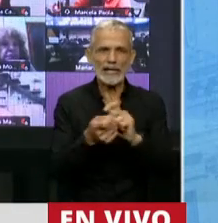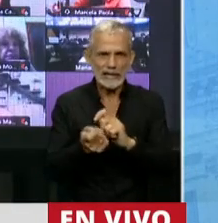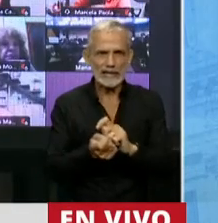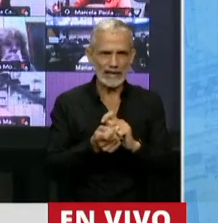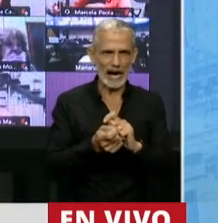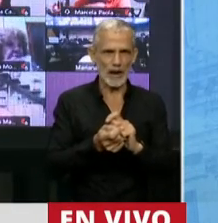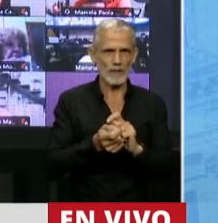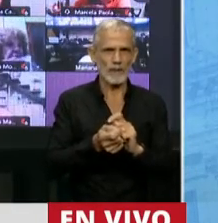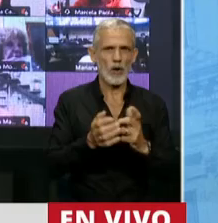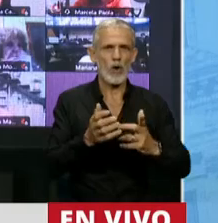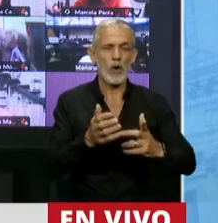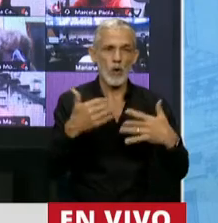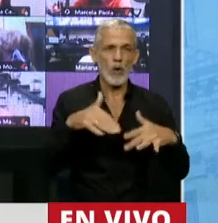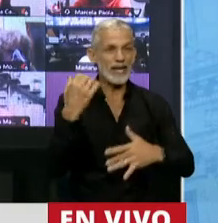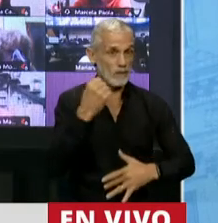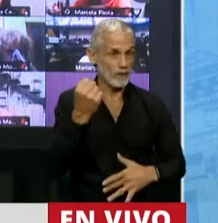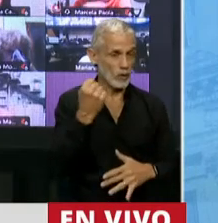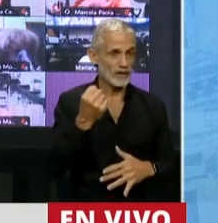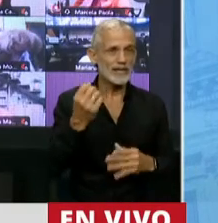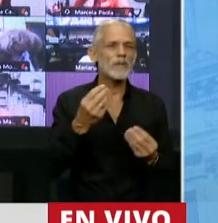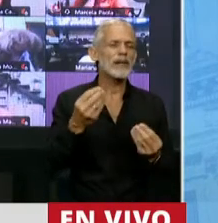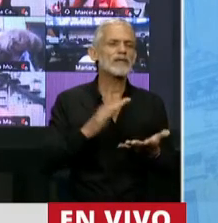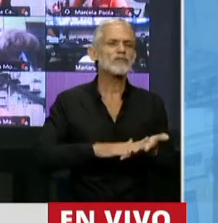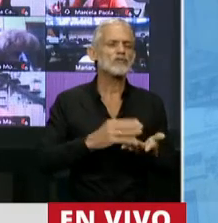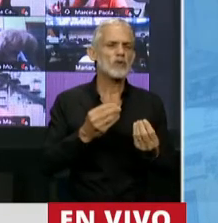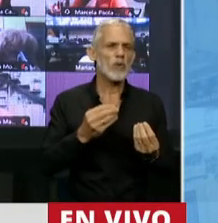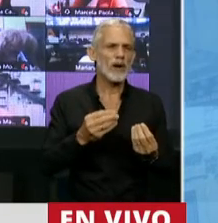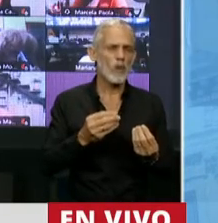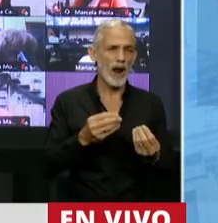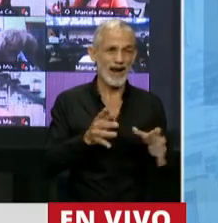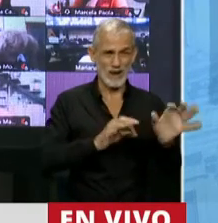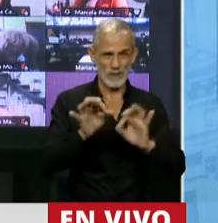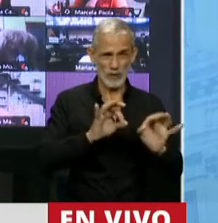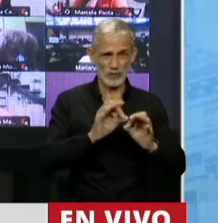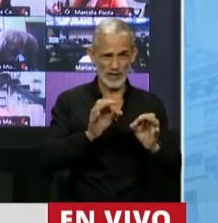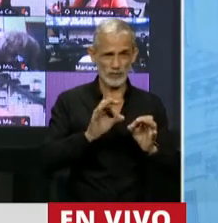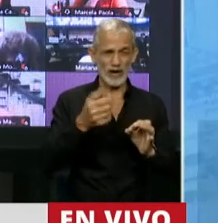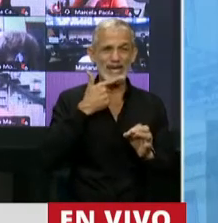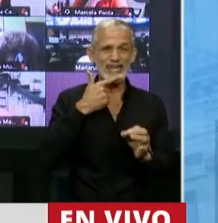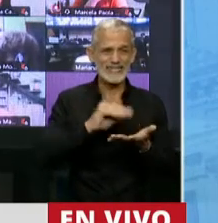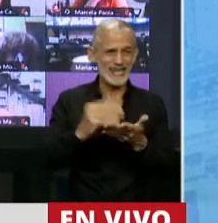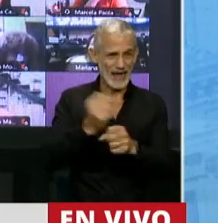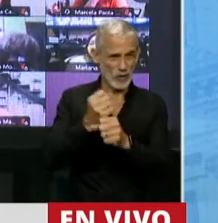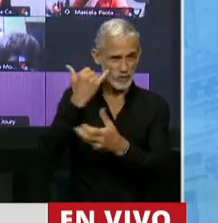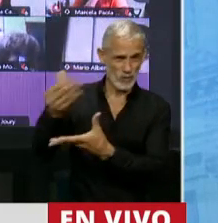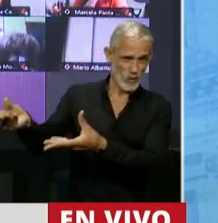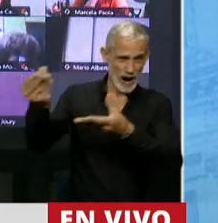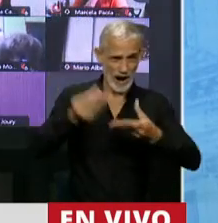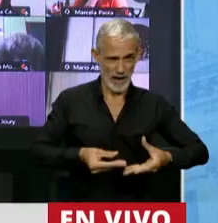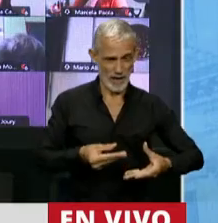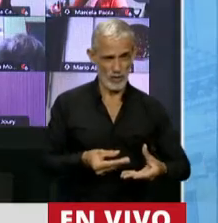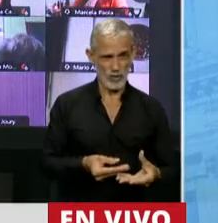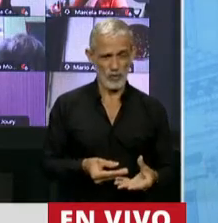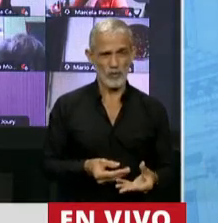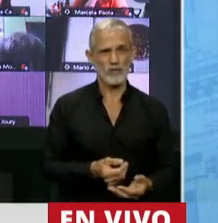que han sido sustanciales y muy importantes en relación al proyecto que viene de con media